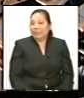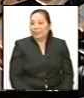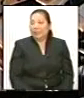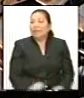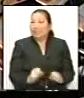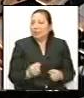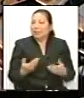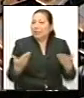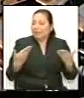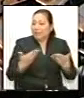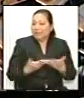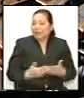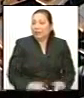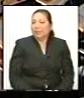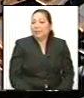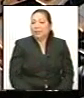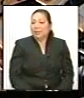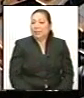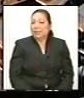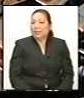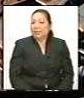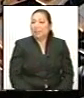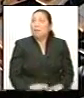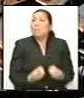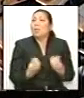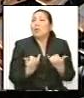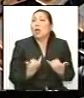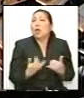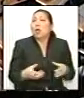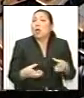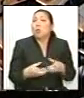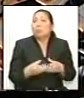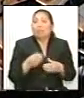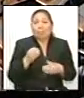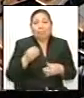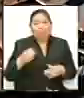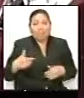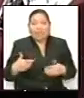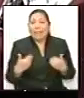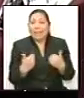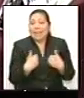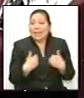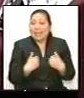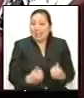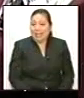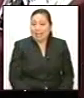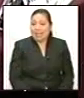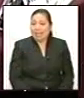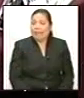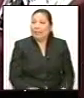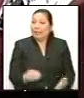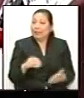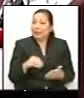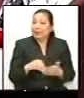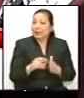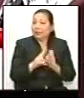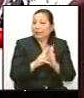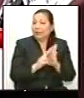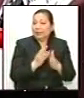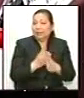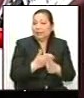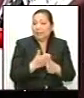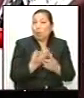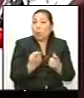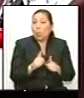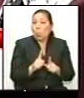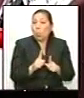se contrapone con la proporcionalidad. Porque hoy día la Comisión de Inteligencia tiene la aplicación de la regla de proporcionalidad